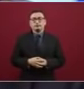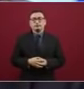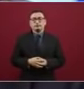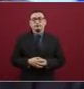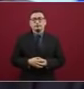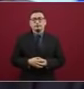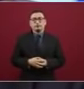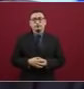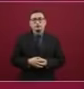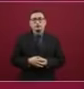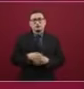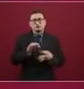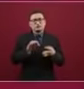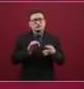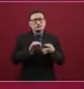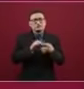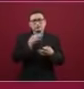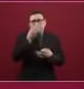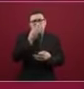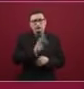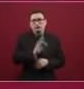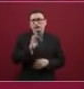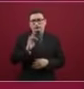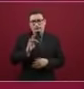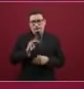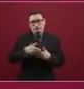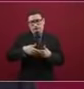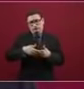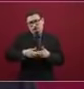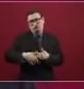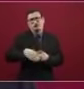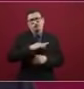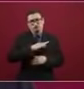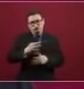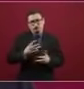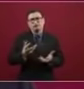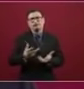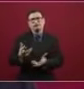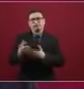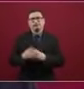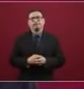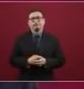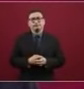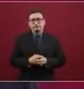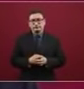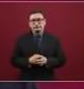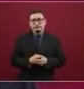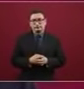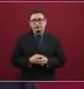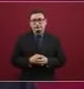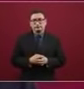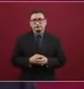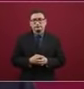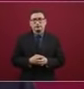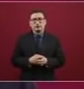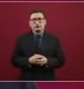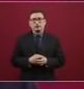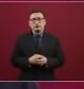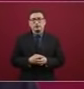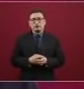está muy cercana la fecha en la que podamos ya contar con este paquete de